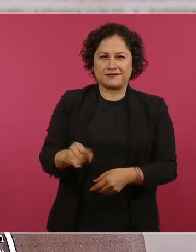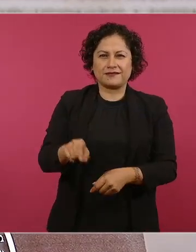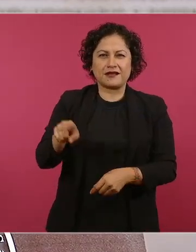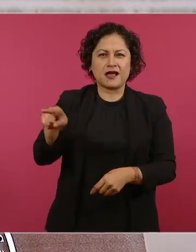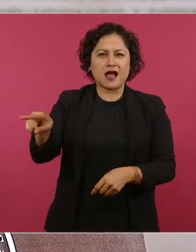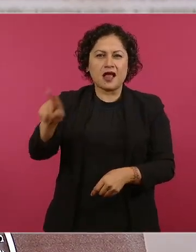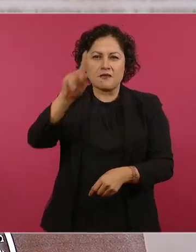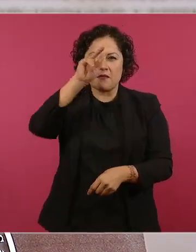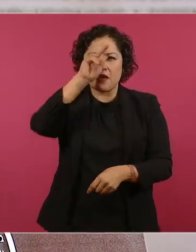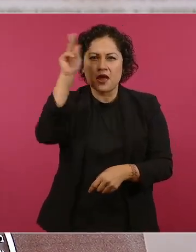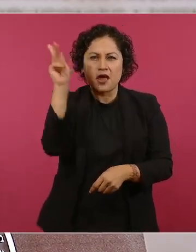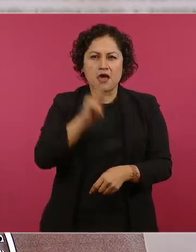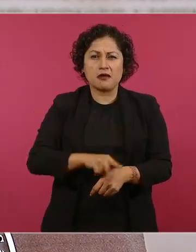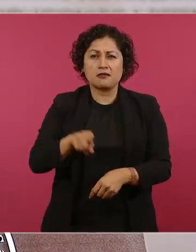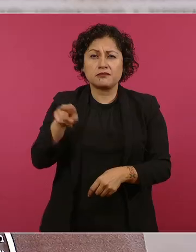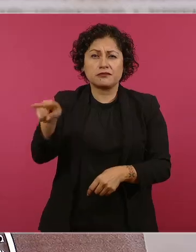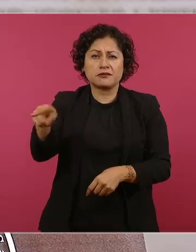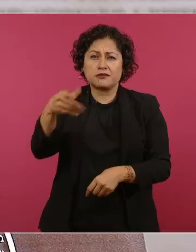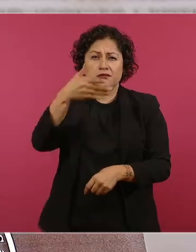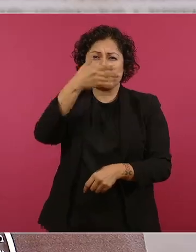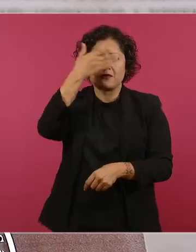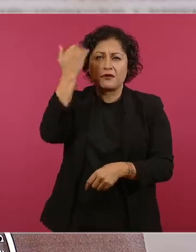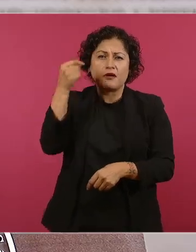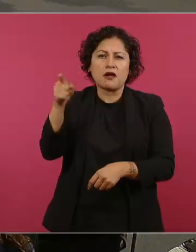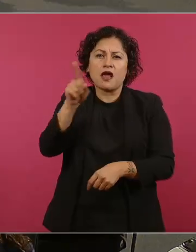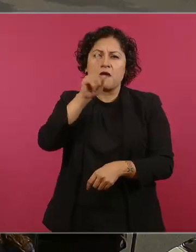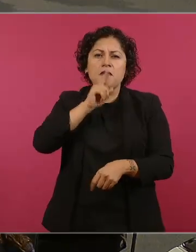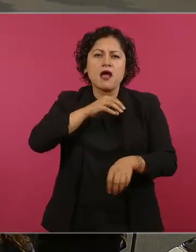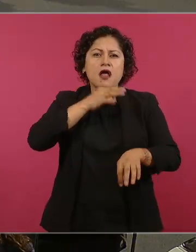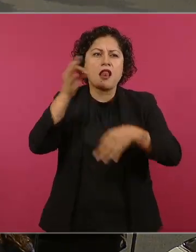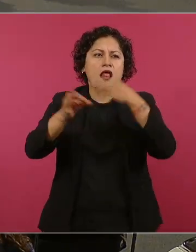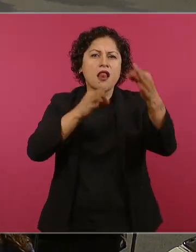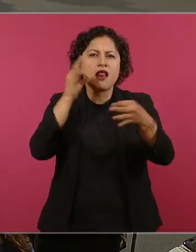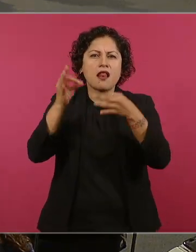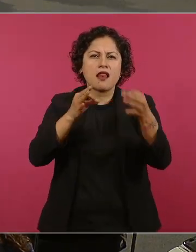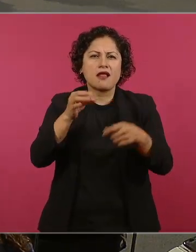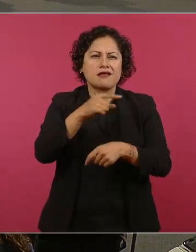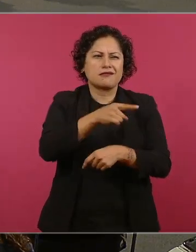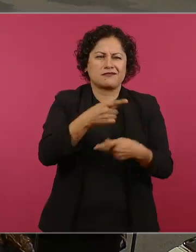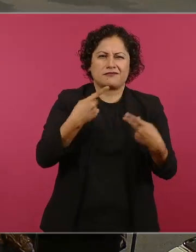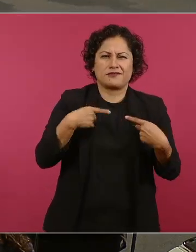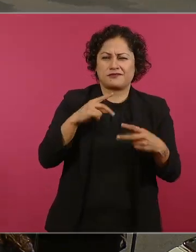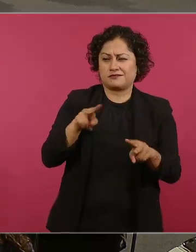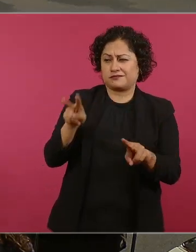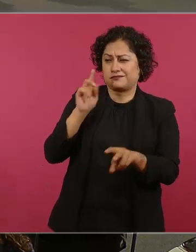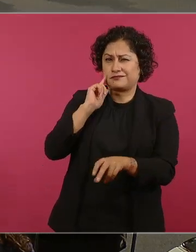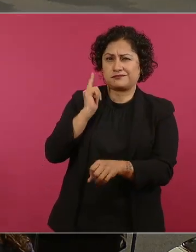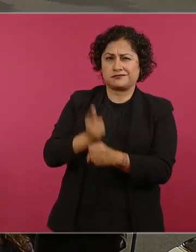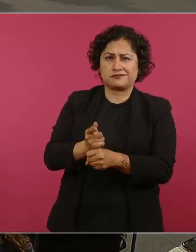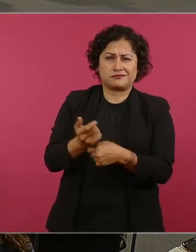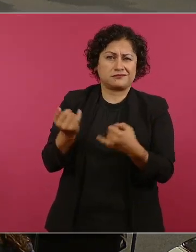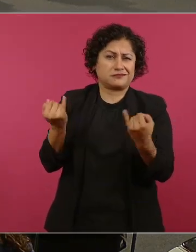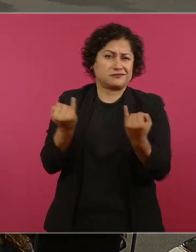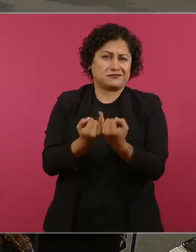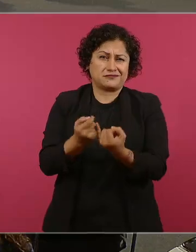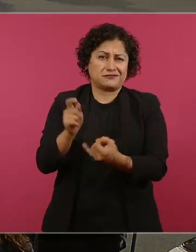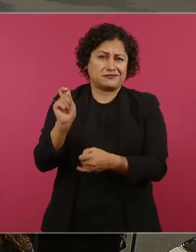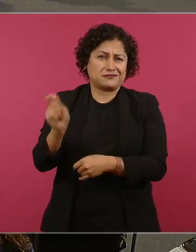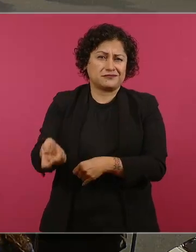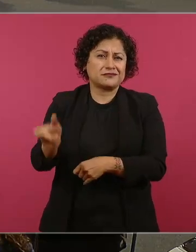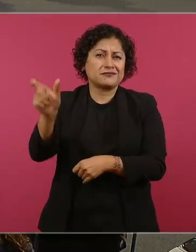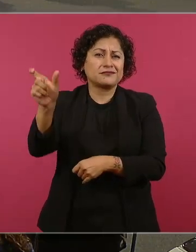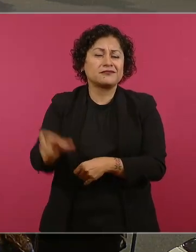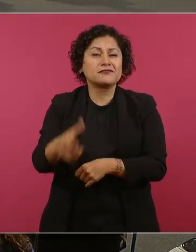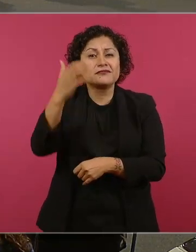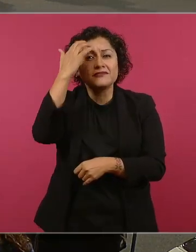el pueblo. Pero nada más. Para ilustrar el por qué se oponen, aquí vamos a mostrar